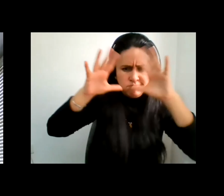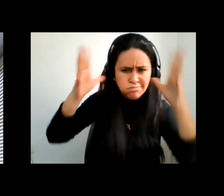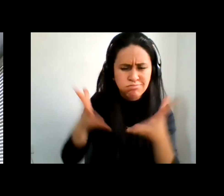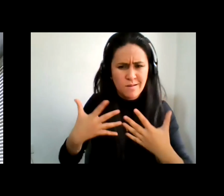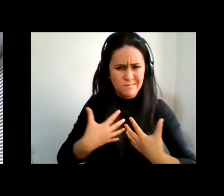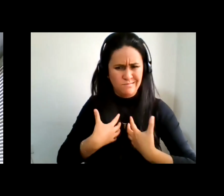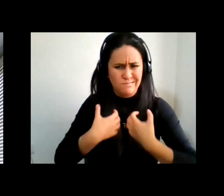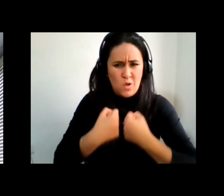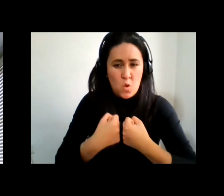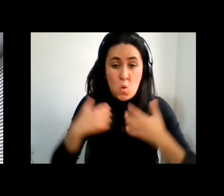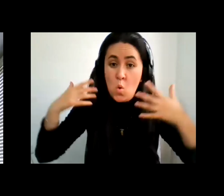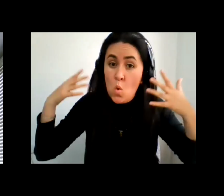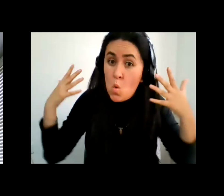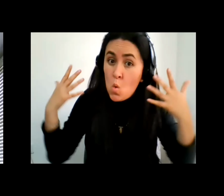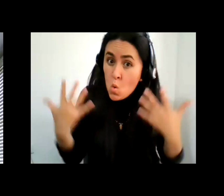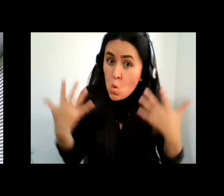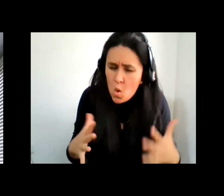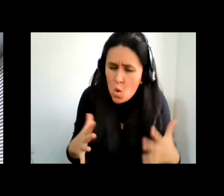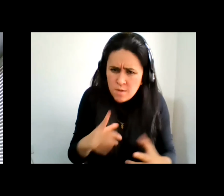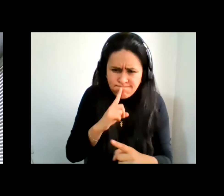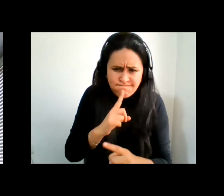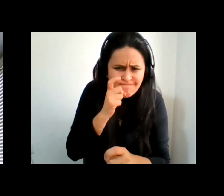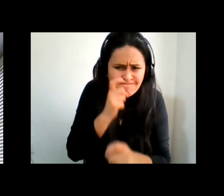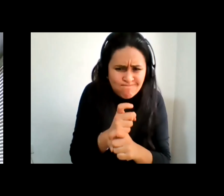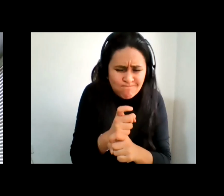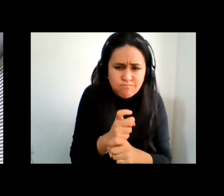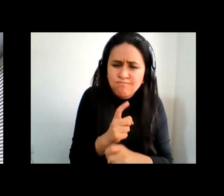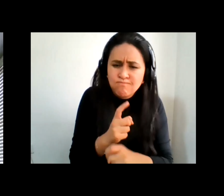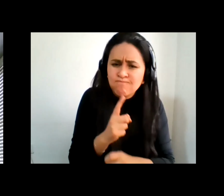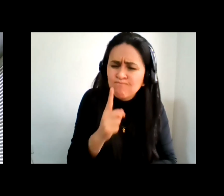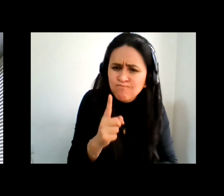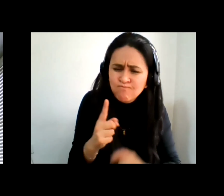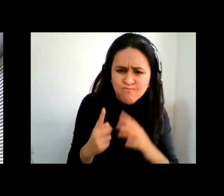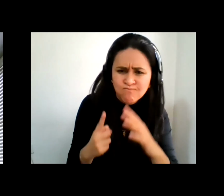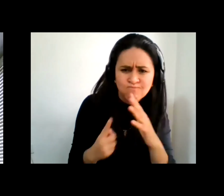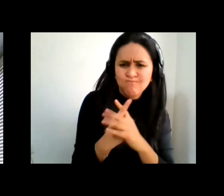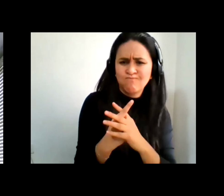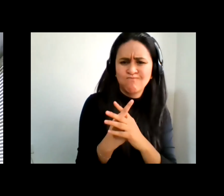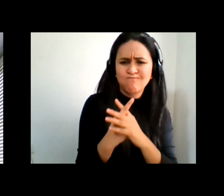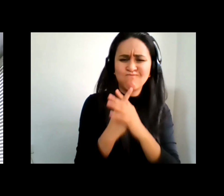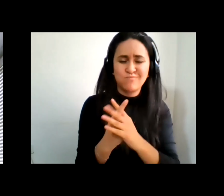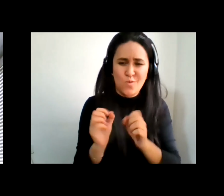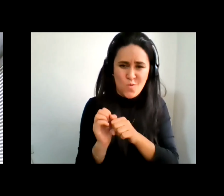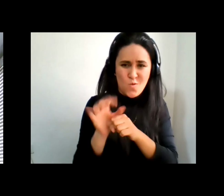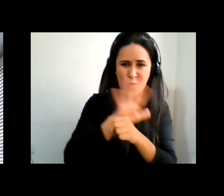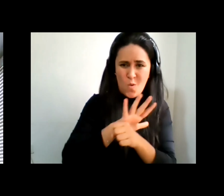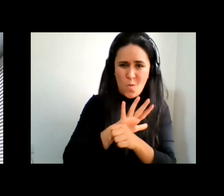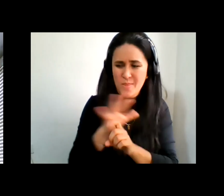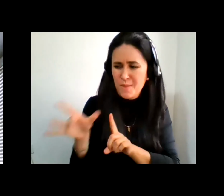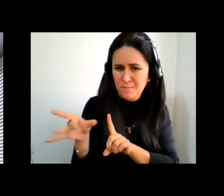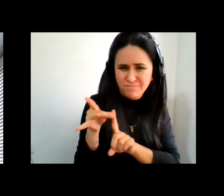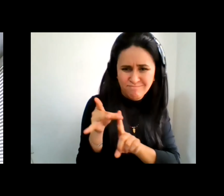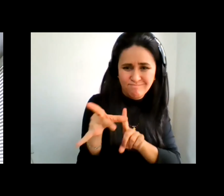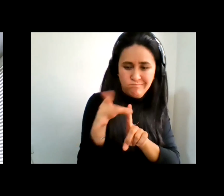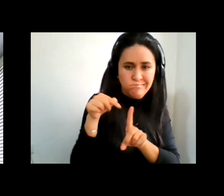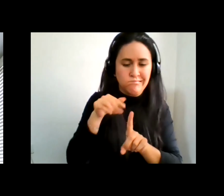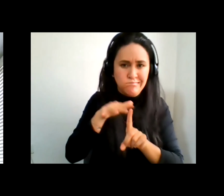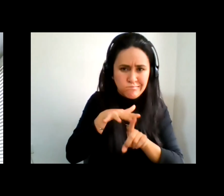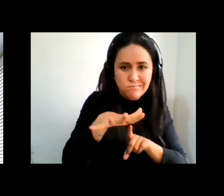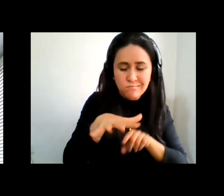de extrema complejidad por la pandemia del COVID, por sus consecuencias